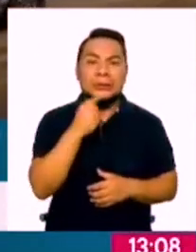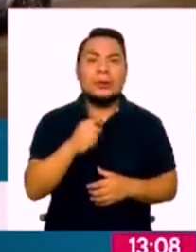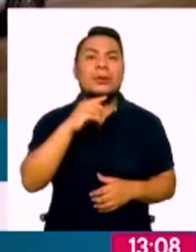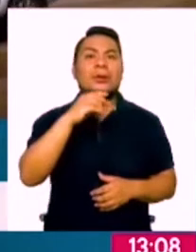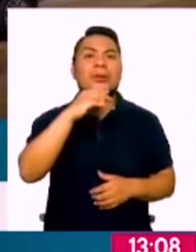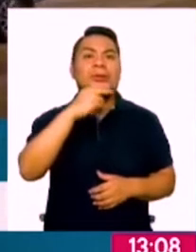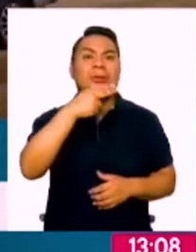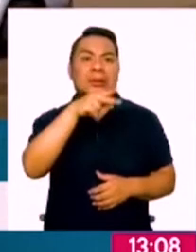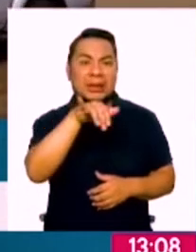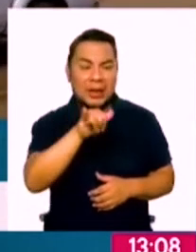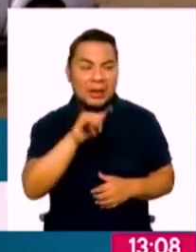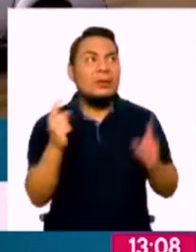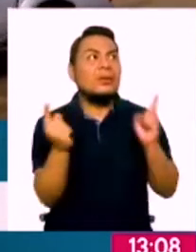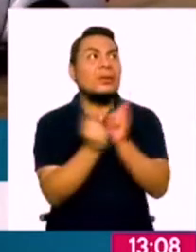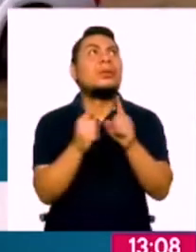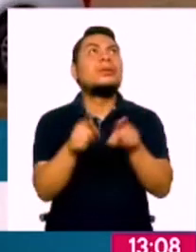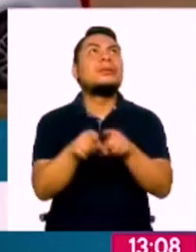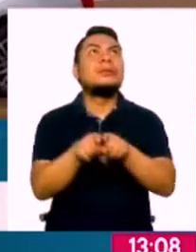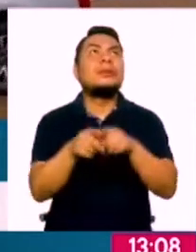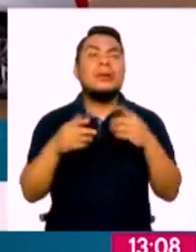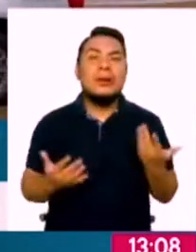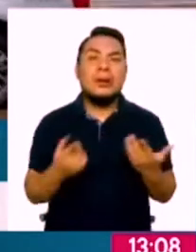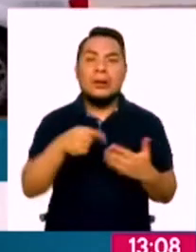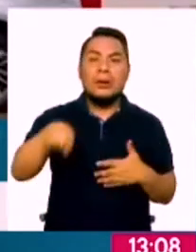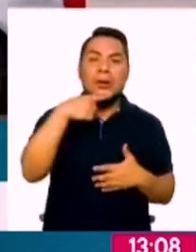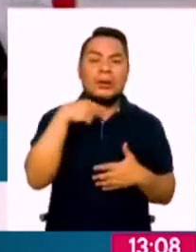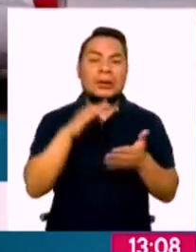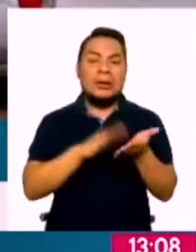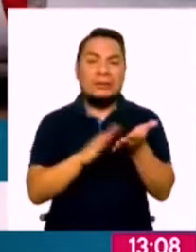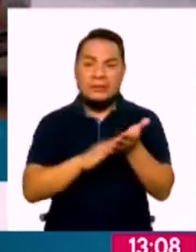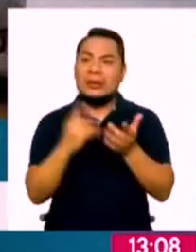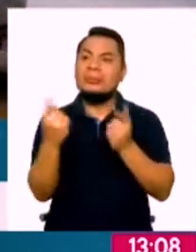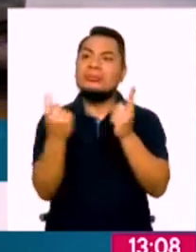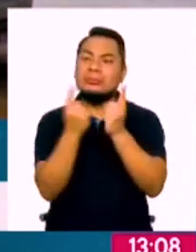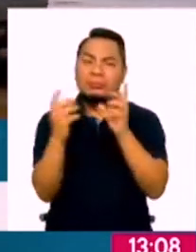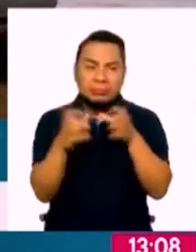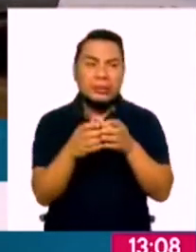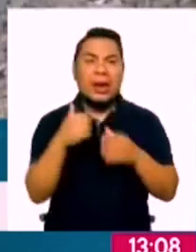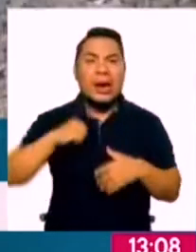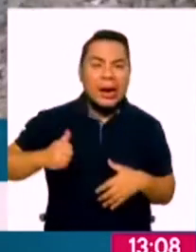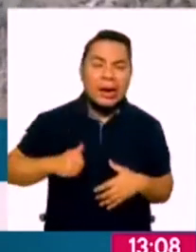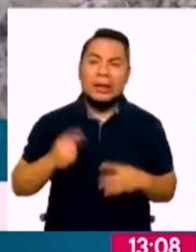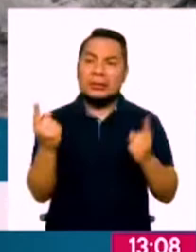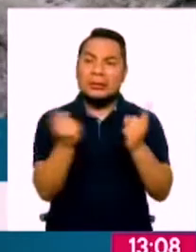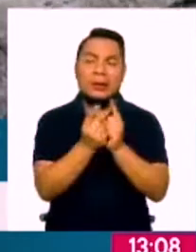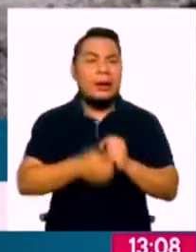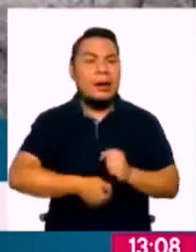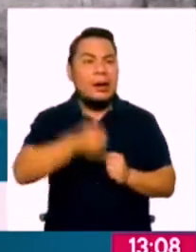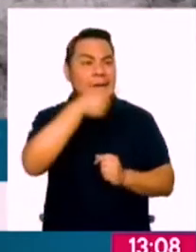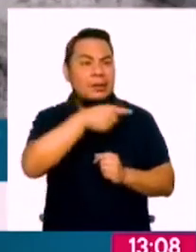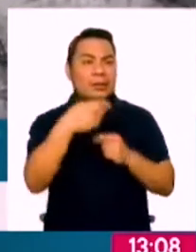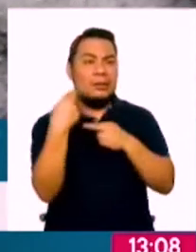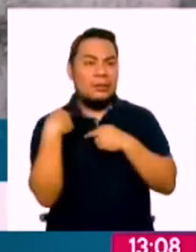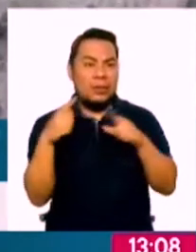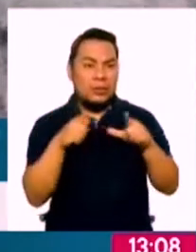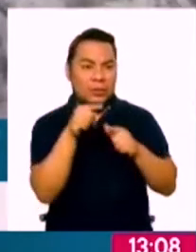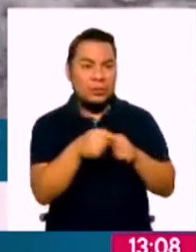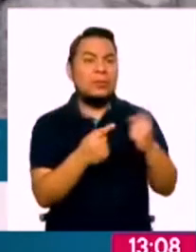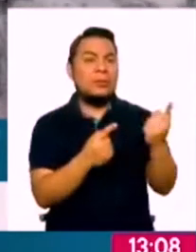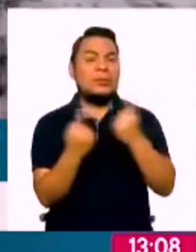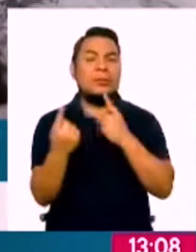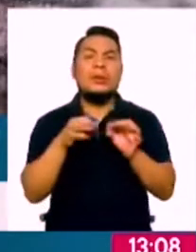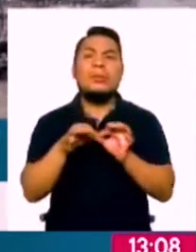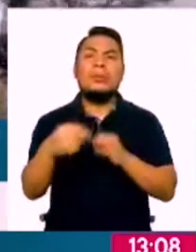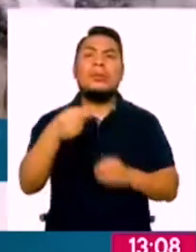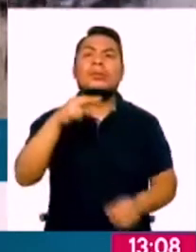Chancay, también con nuestro director de Defensa Civil, el Cruz de los Naturales, y las autoridades también locales, la provincia